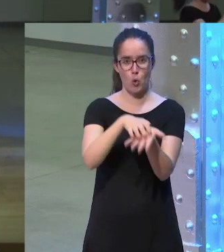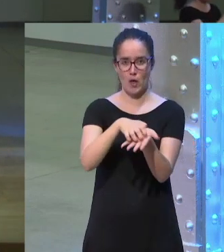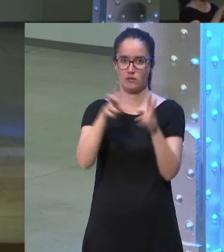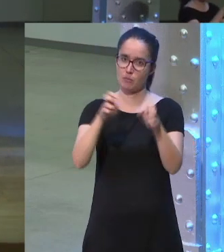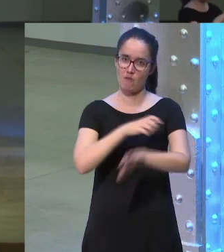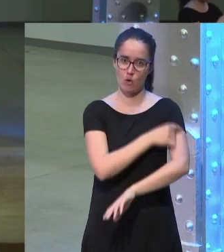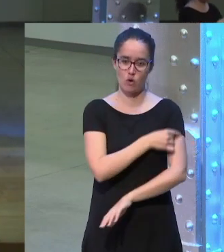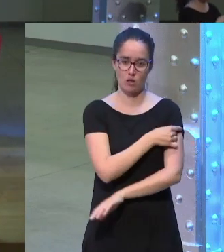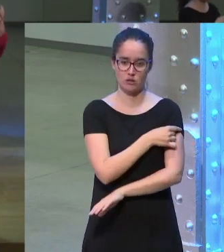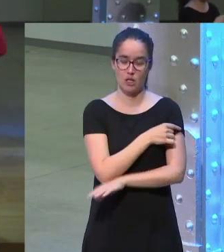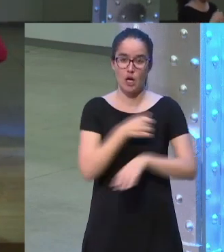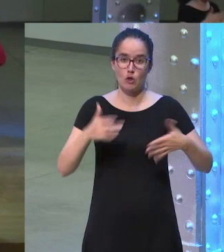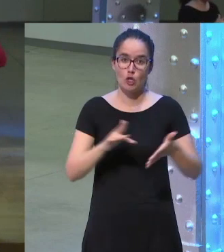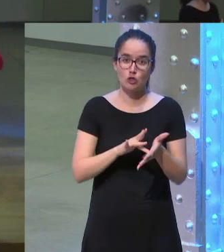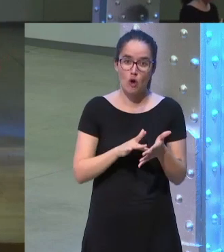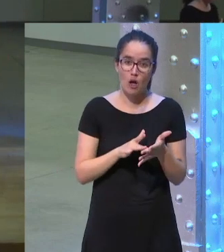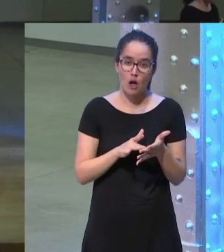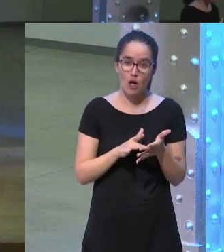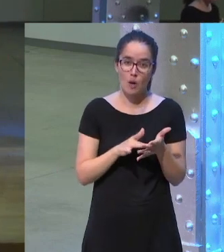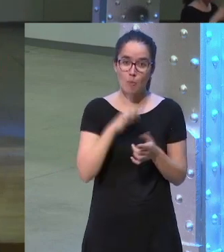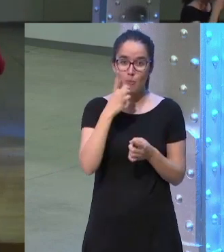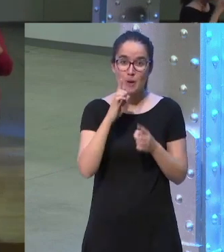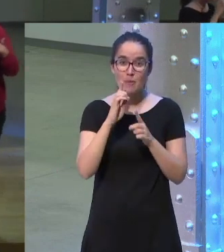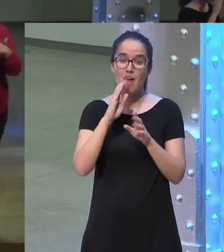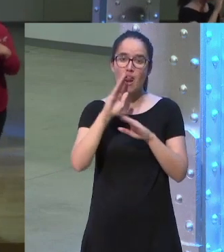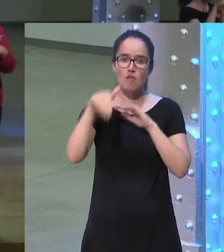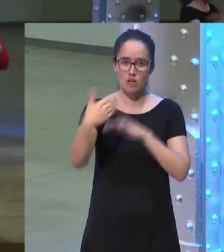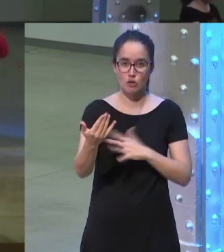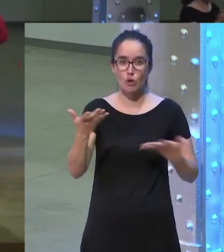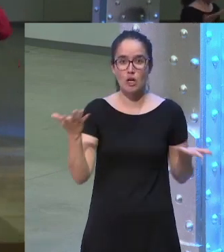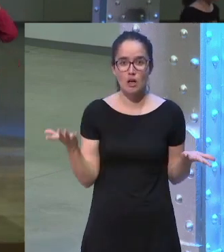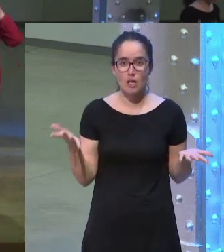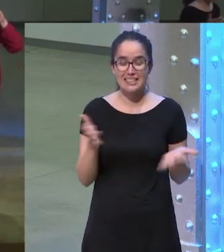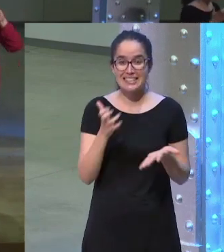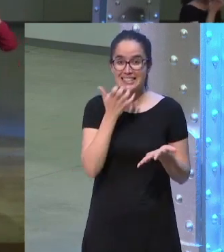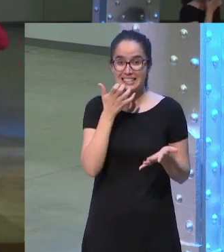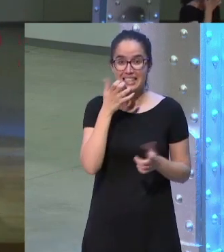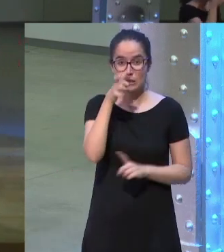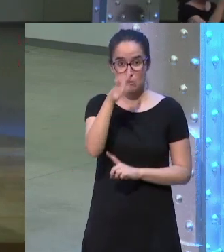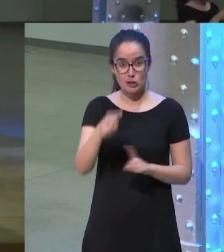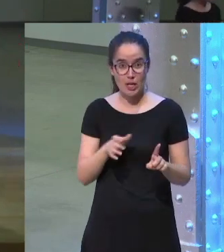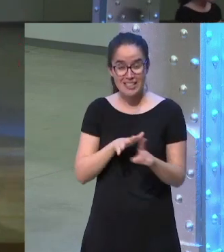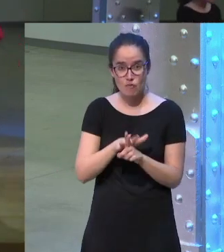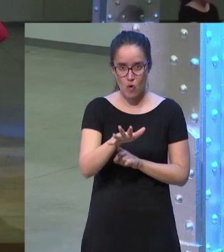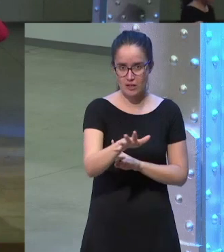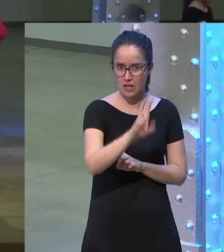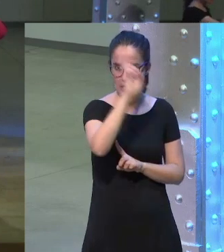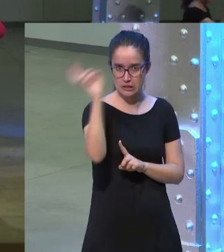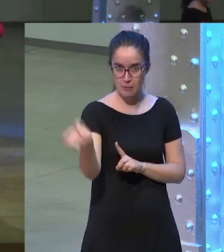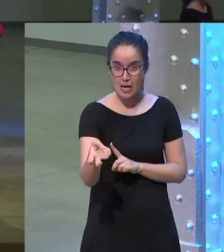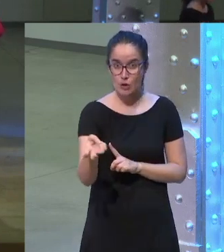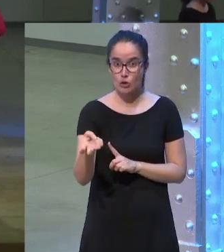la vacuna. Entonces, ese es el primer efecto que tenemos, que es que si varios